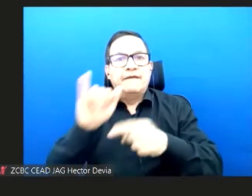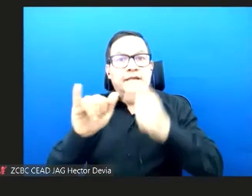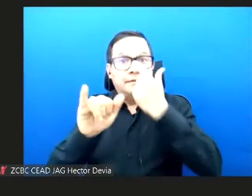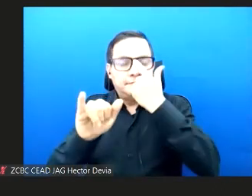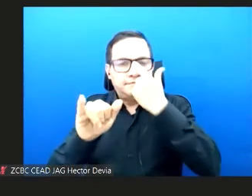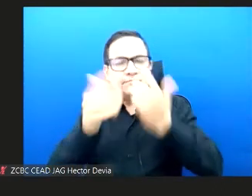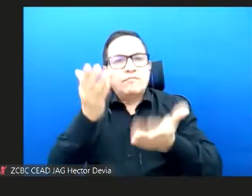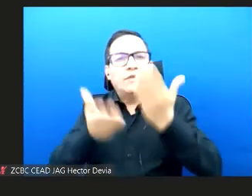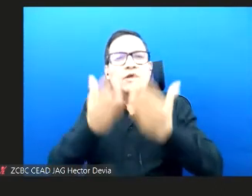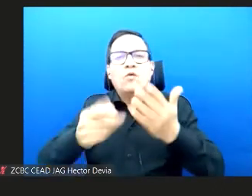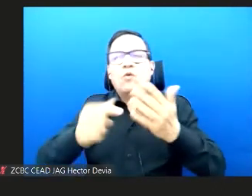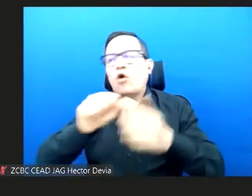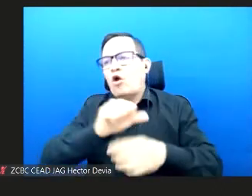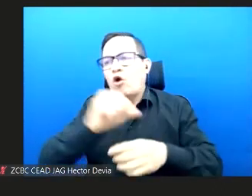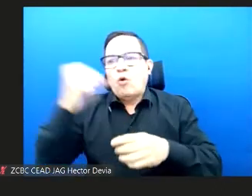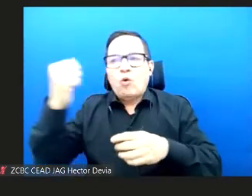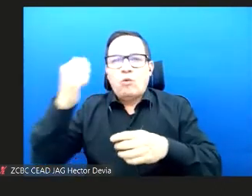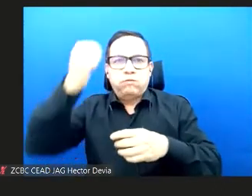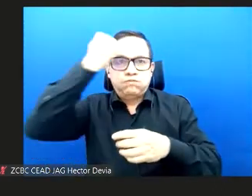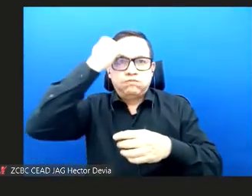Las demás tutoras estarán